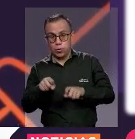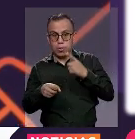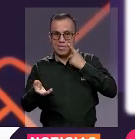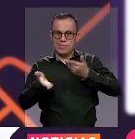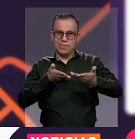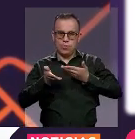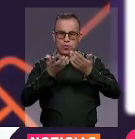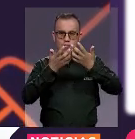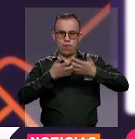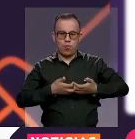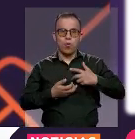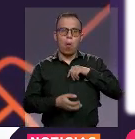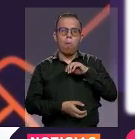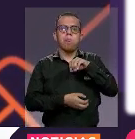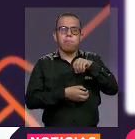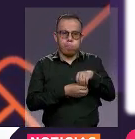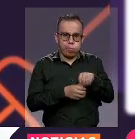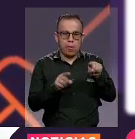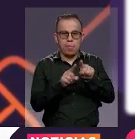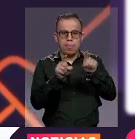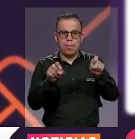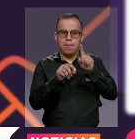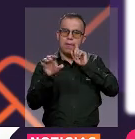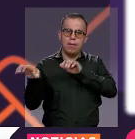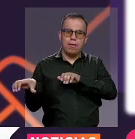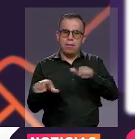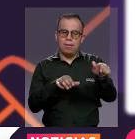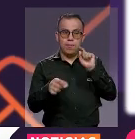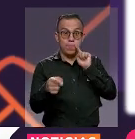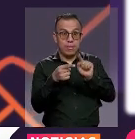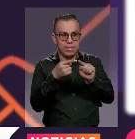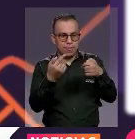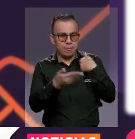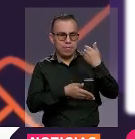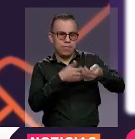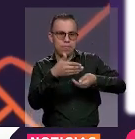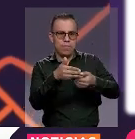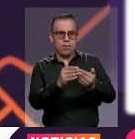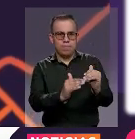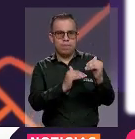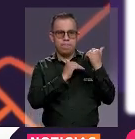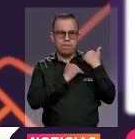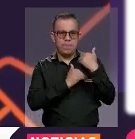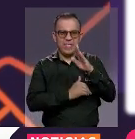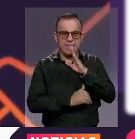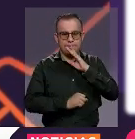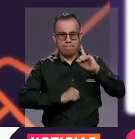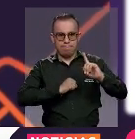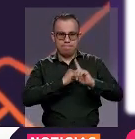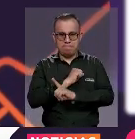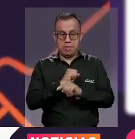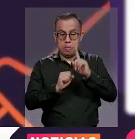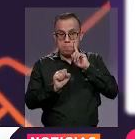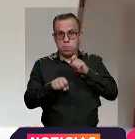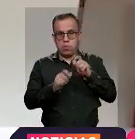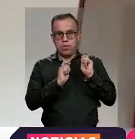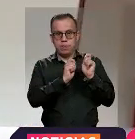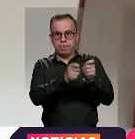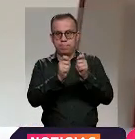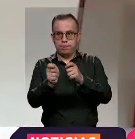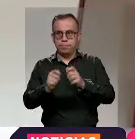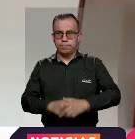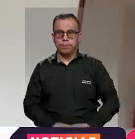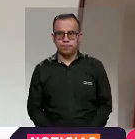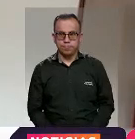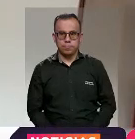servidores públicos se encuentran inmersos en estos hechos con el fin de determinar la responsabilidad disciplinaria que pudieran tener. Por